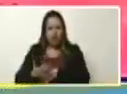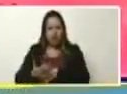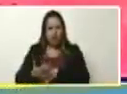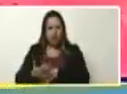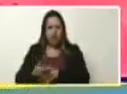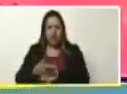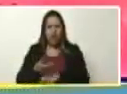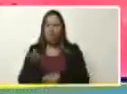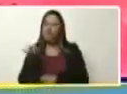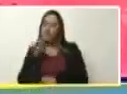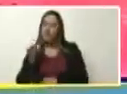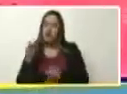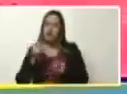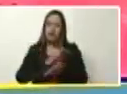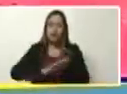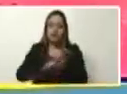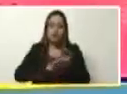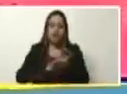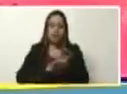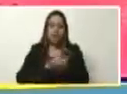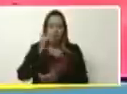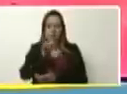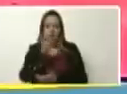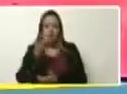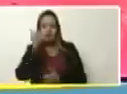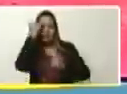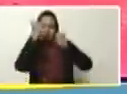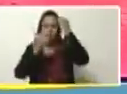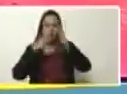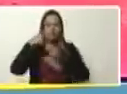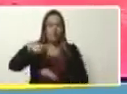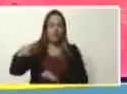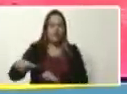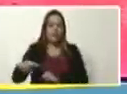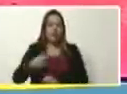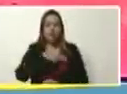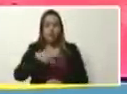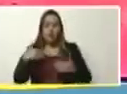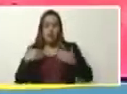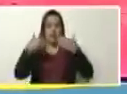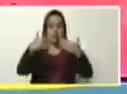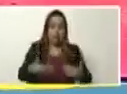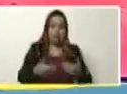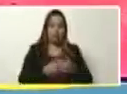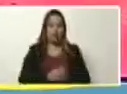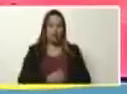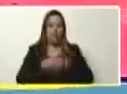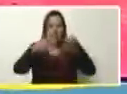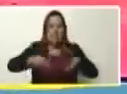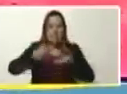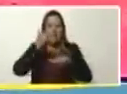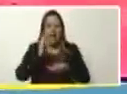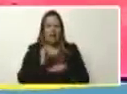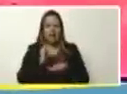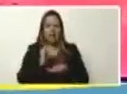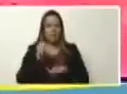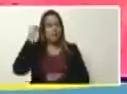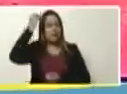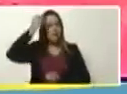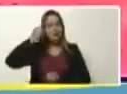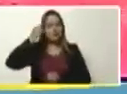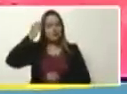asunto, una solución, cuando enfocamos una iniciativa, una política que vamos a adelantar, siempre está presente.